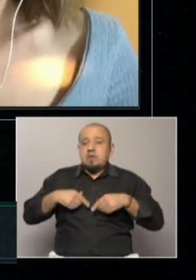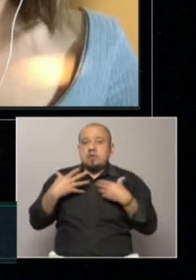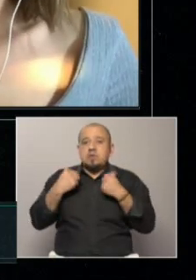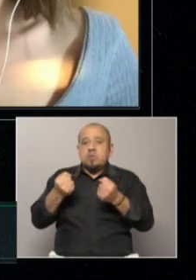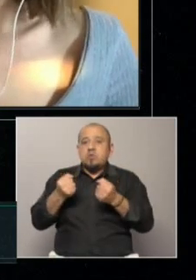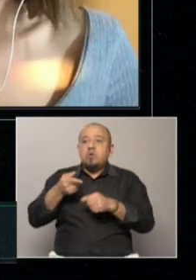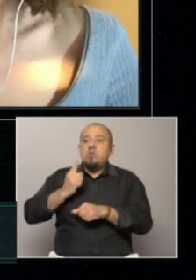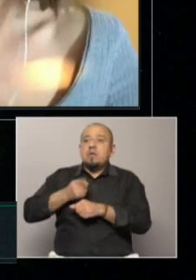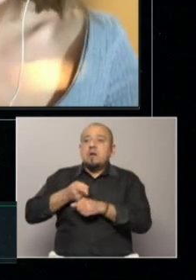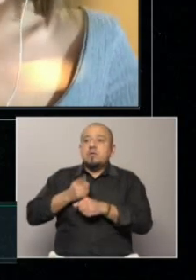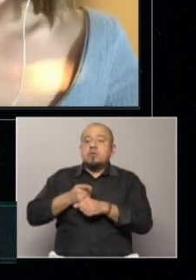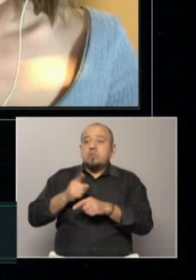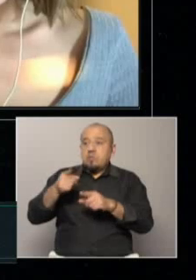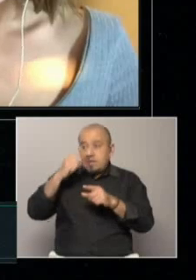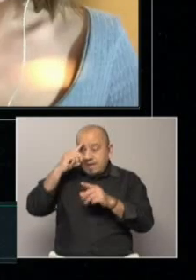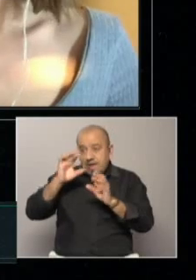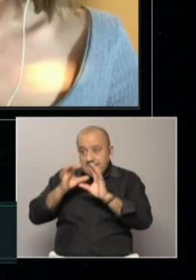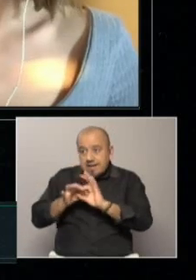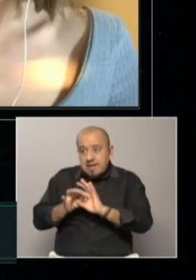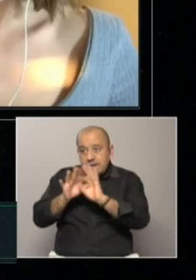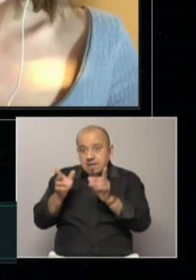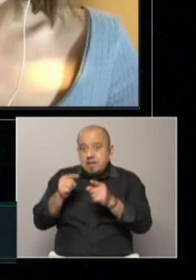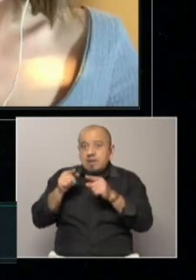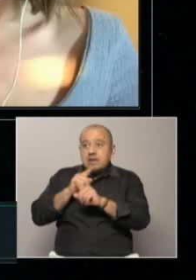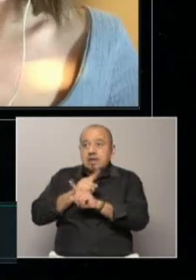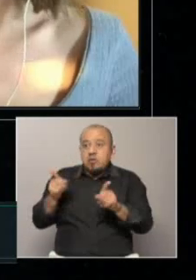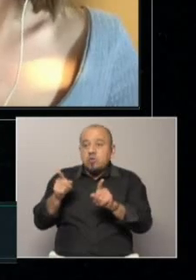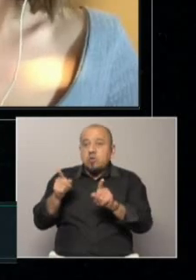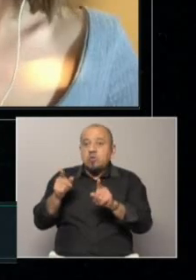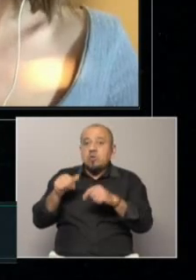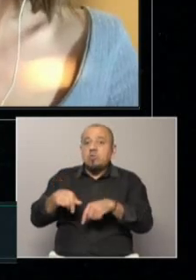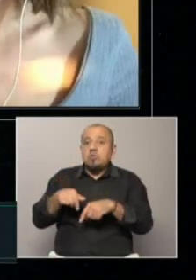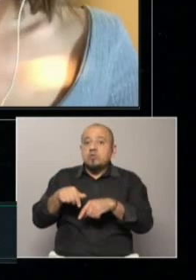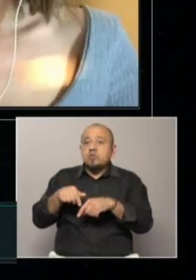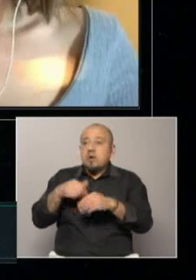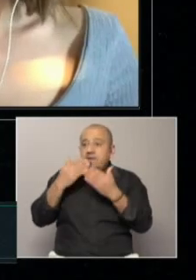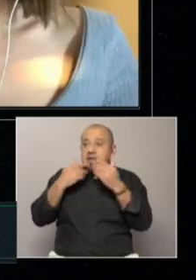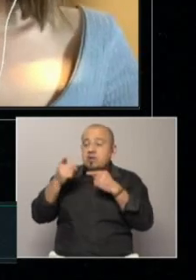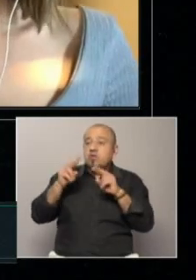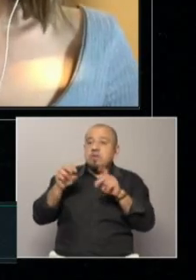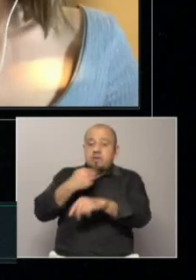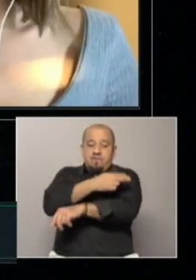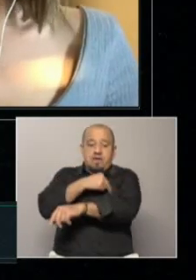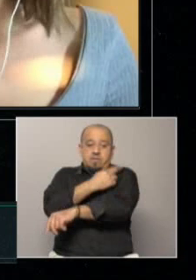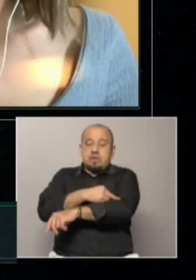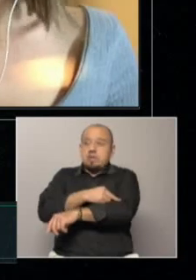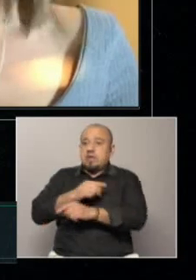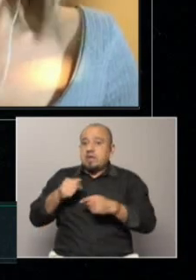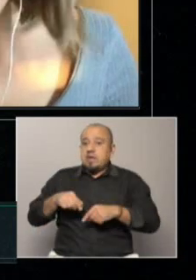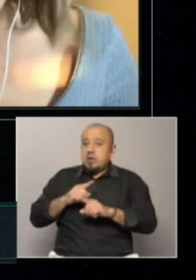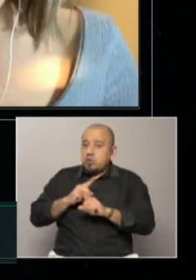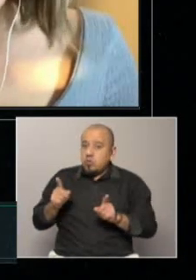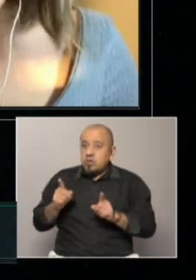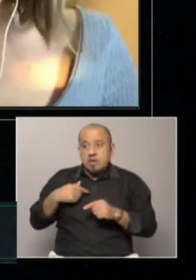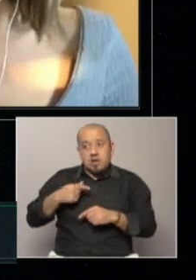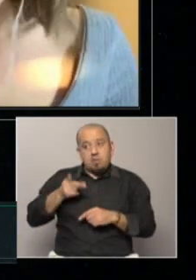vio en la obligación de salir a aclarar que la gente no consumiera más. Y vos hablás con farmacéuticos y te cuentan que no está, está